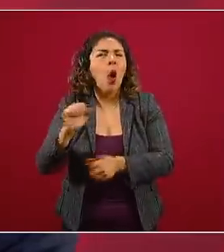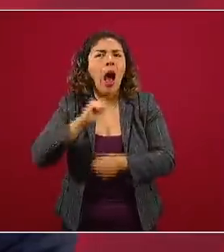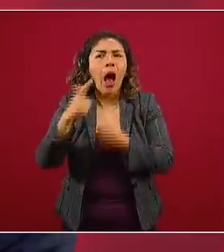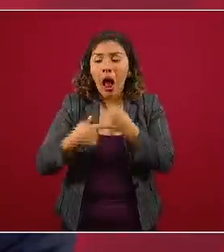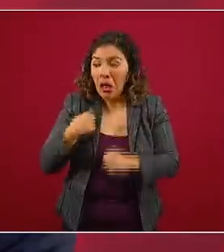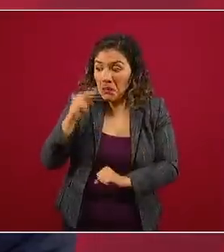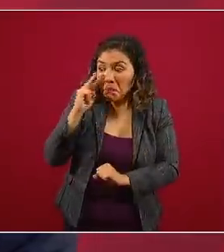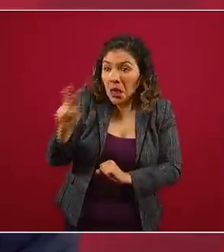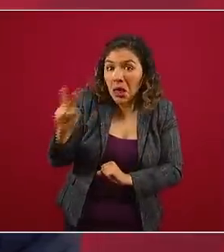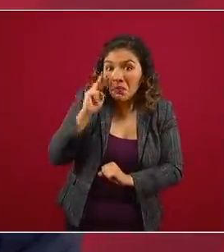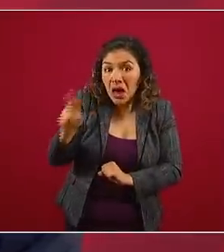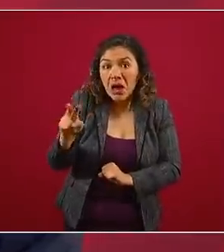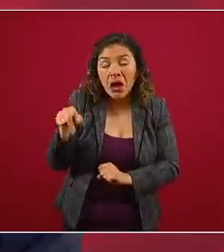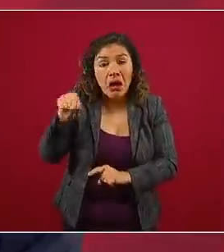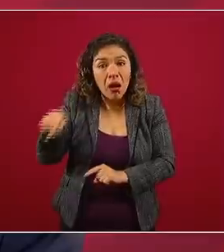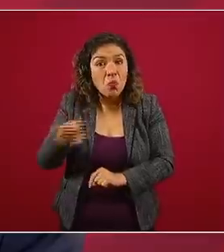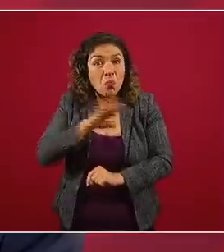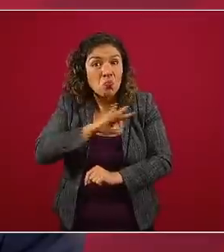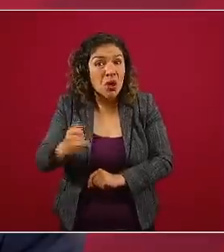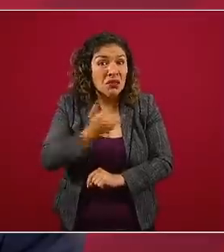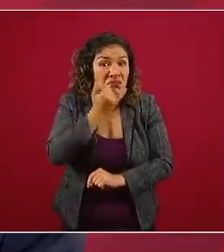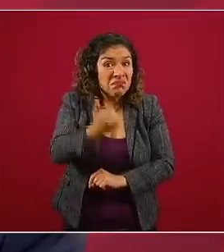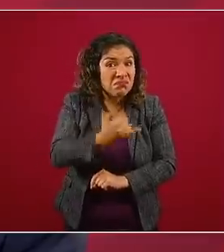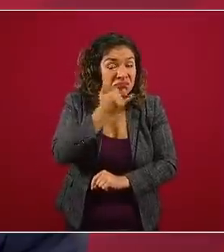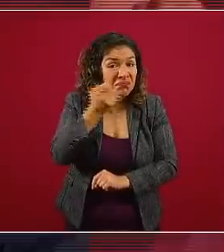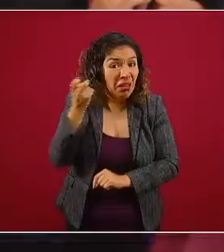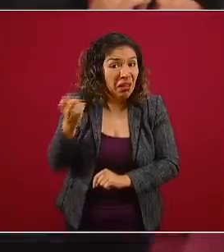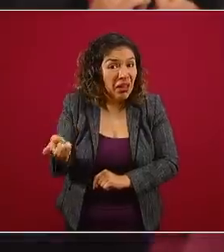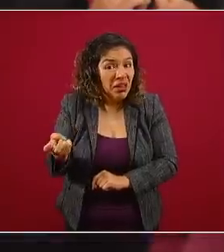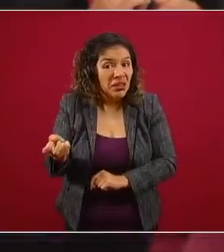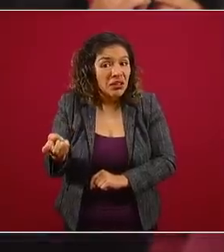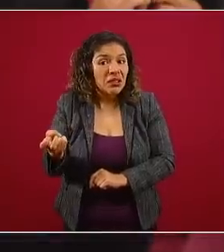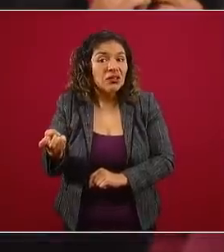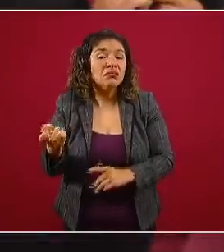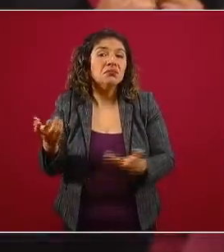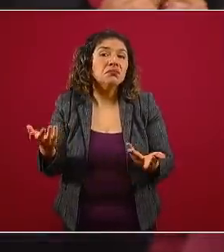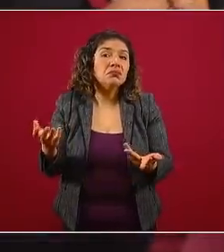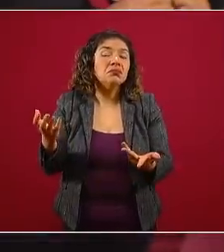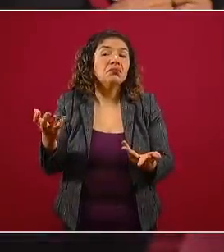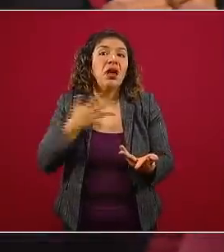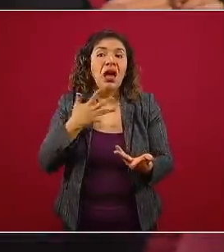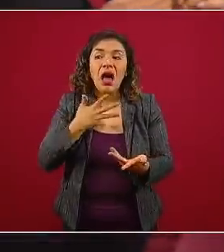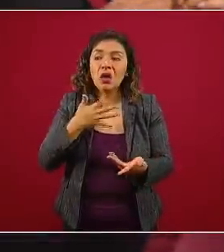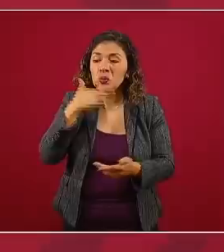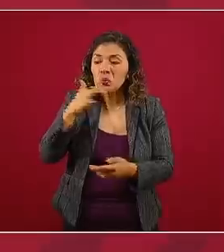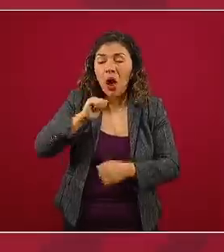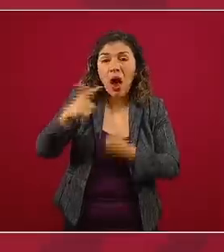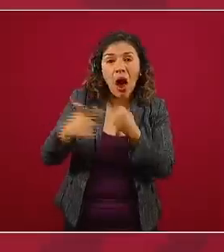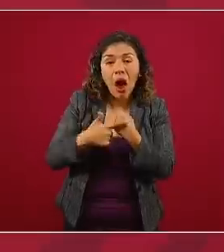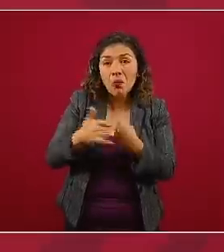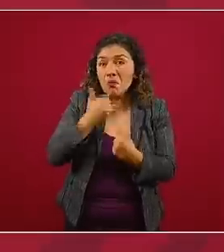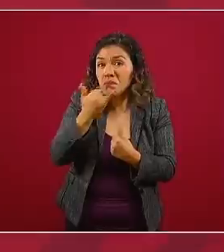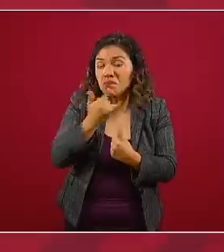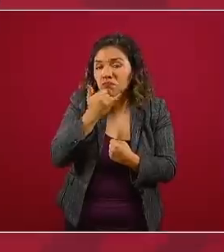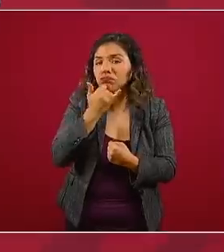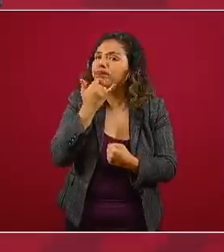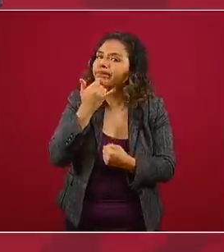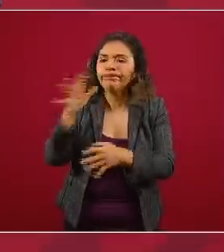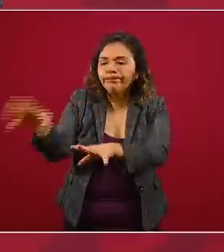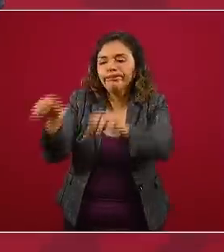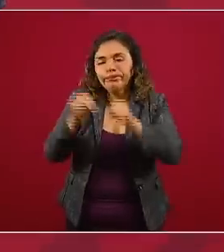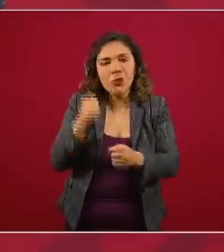se presume que hubo influyentismo se revisa